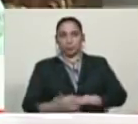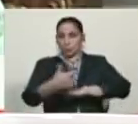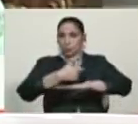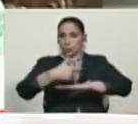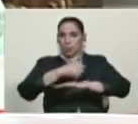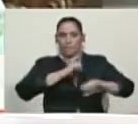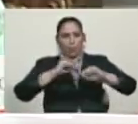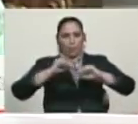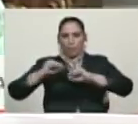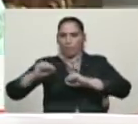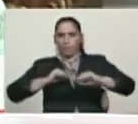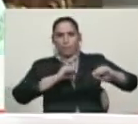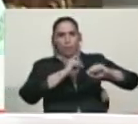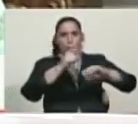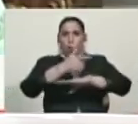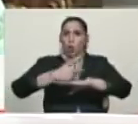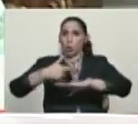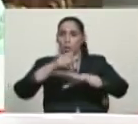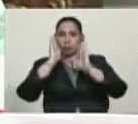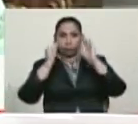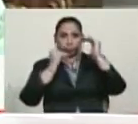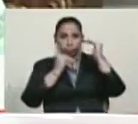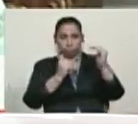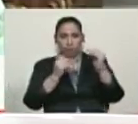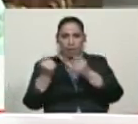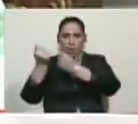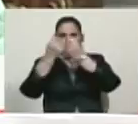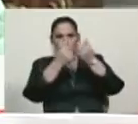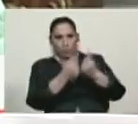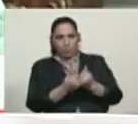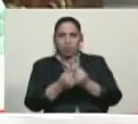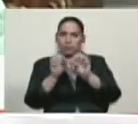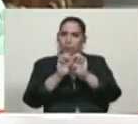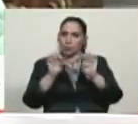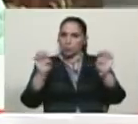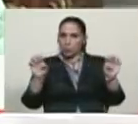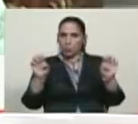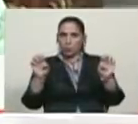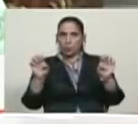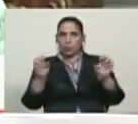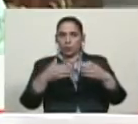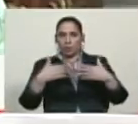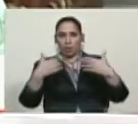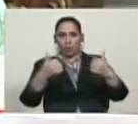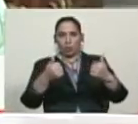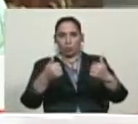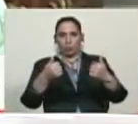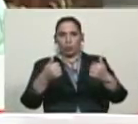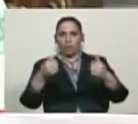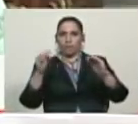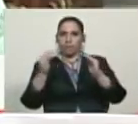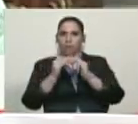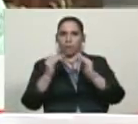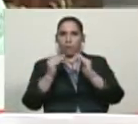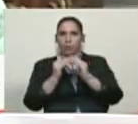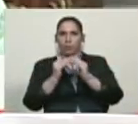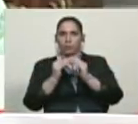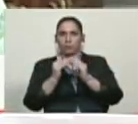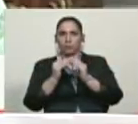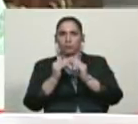movilizado el gobierno atendiendo la economía la educación la salud la vivienda